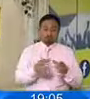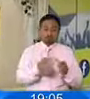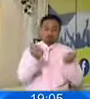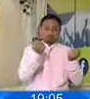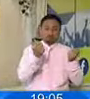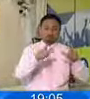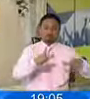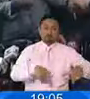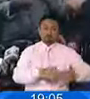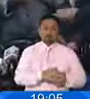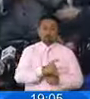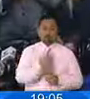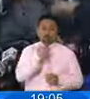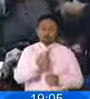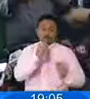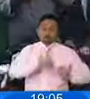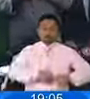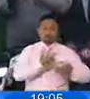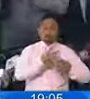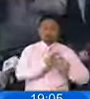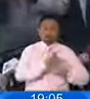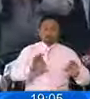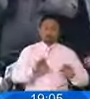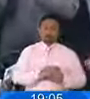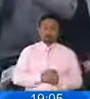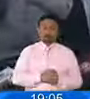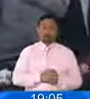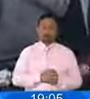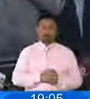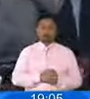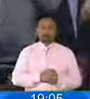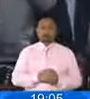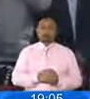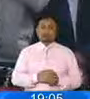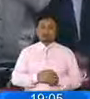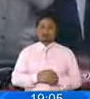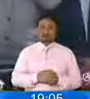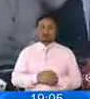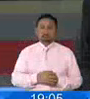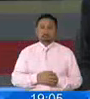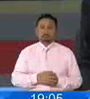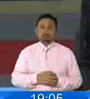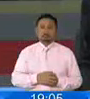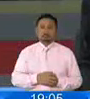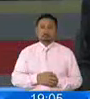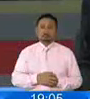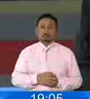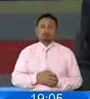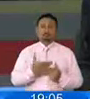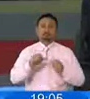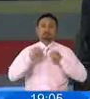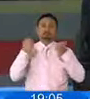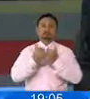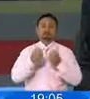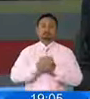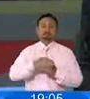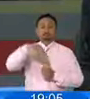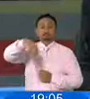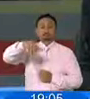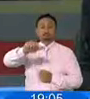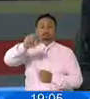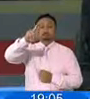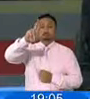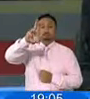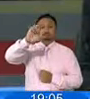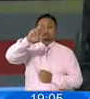morenista, con promesas de depuración interna y diálogo. Informó Javier Gallo. La asambleísta Marcela Aguiñaga y